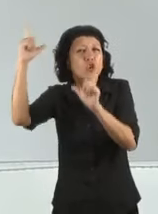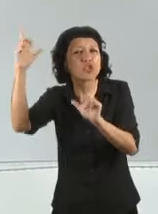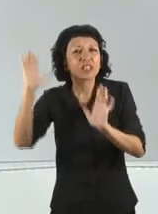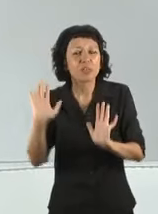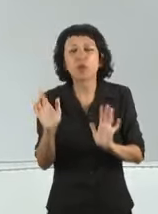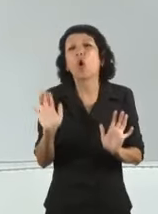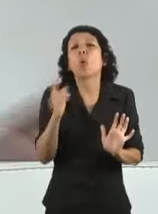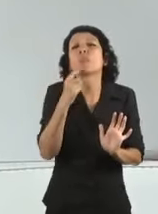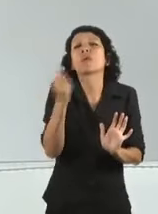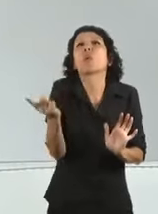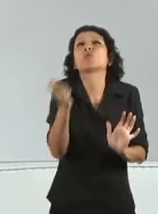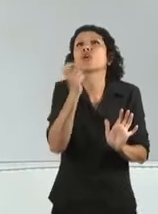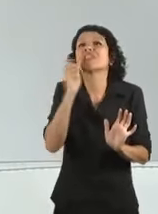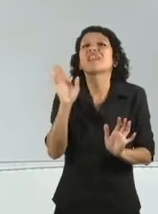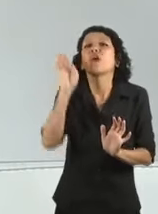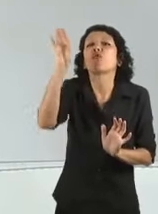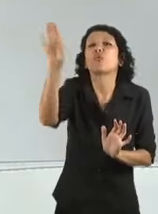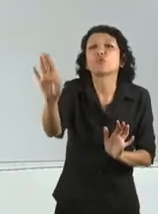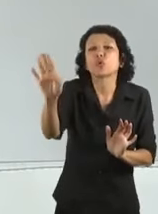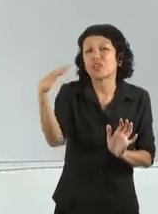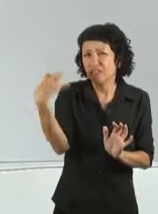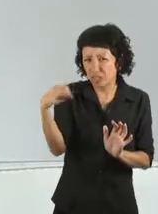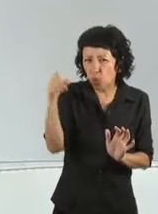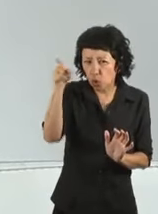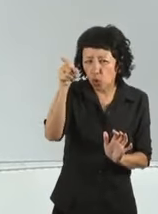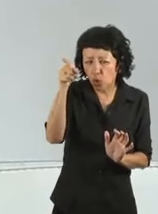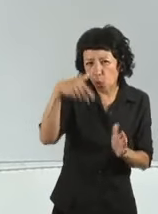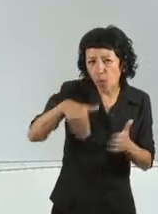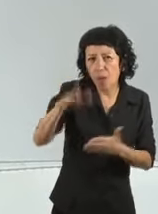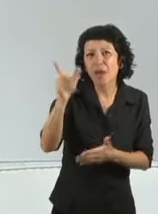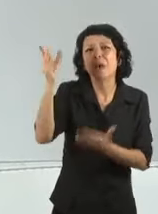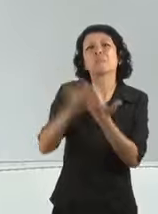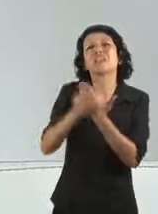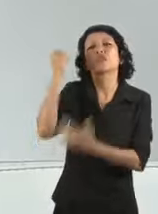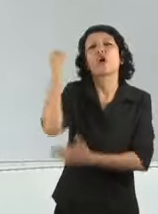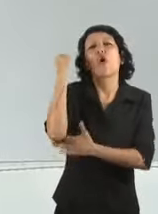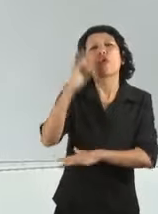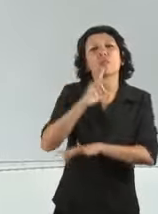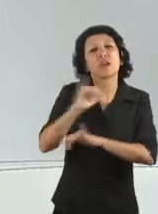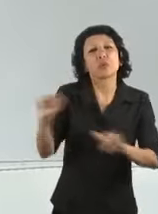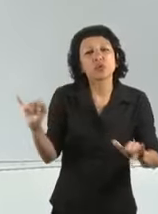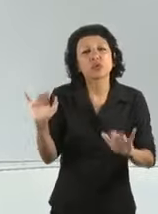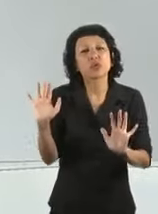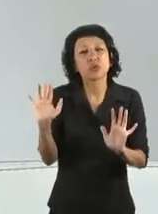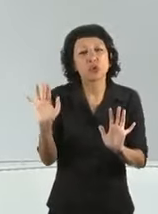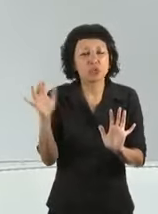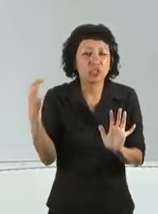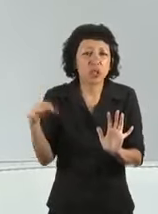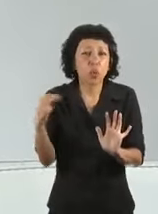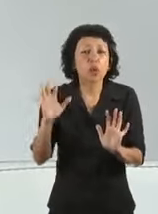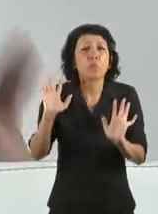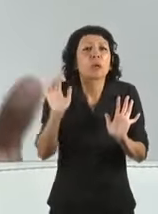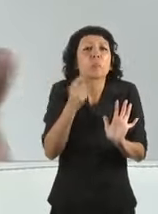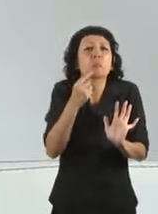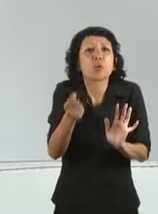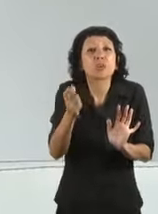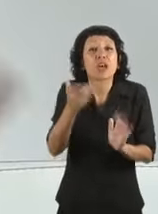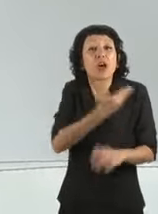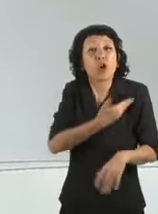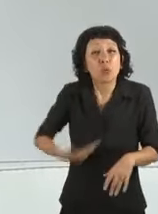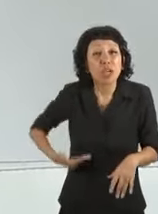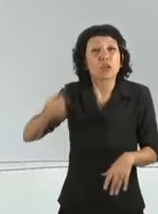posibilidad futuros Obviamente que lo va a anunciar seguramente el ministro de economía digo pero si está en mente del gobierno disminuirlo